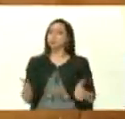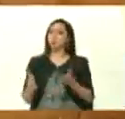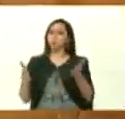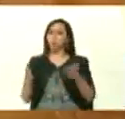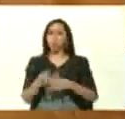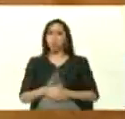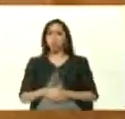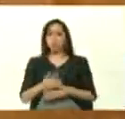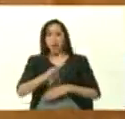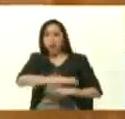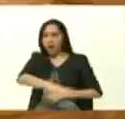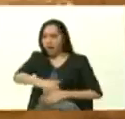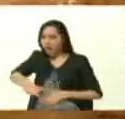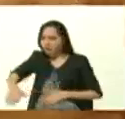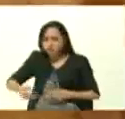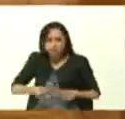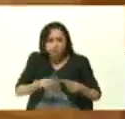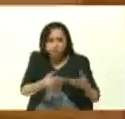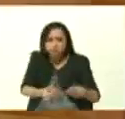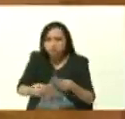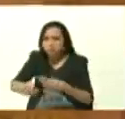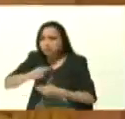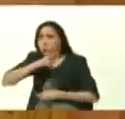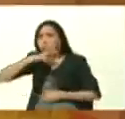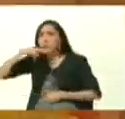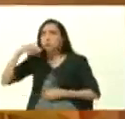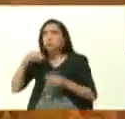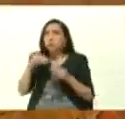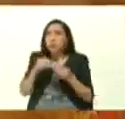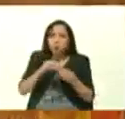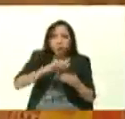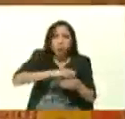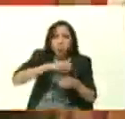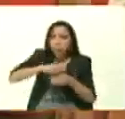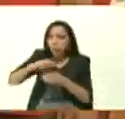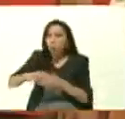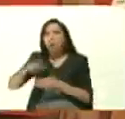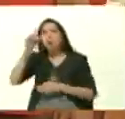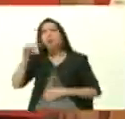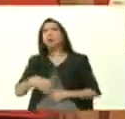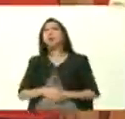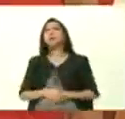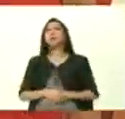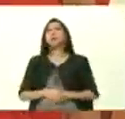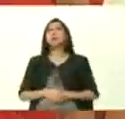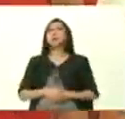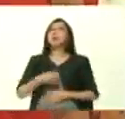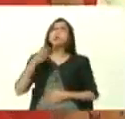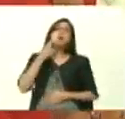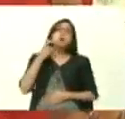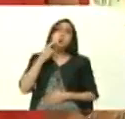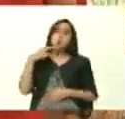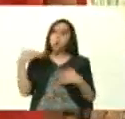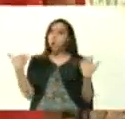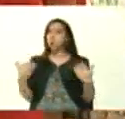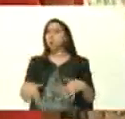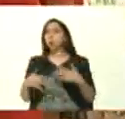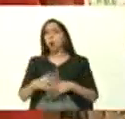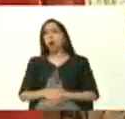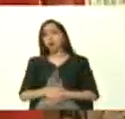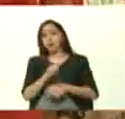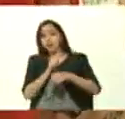Esto es para los niños, ¿verdad? Bastante dulce, ponquecito, golfeado, con chocolate, con